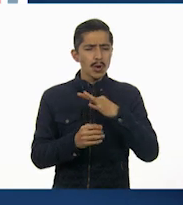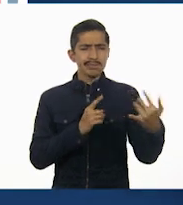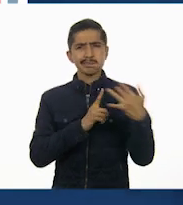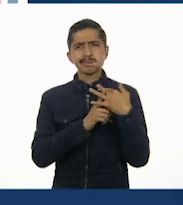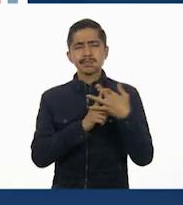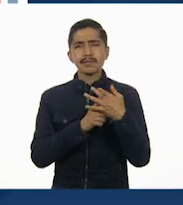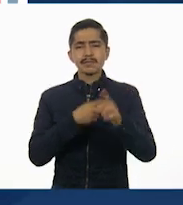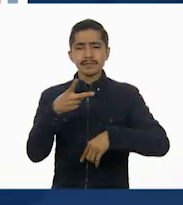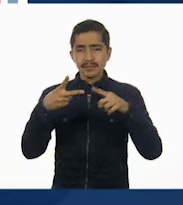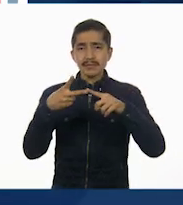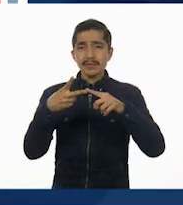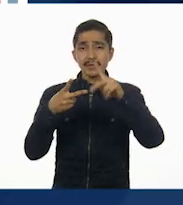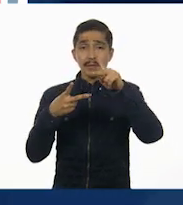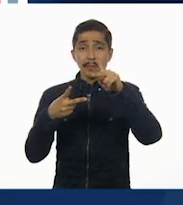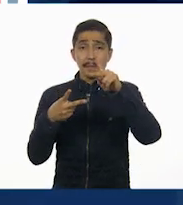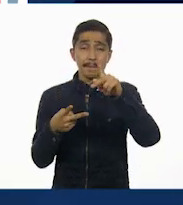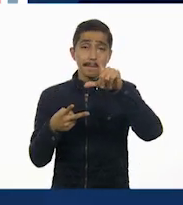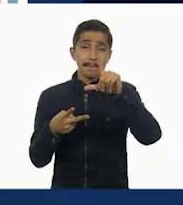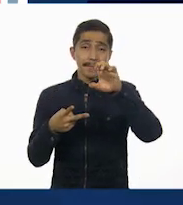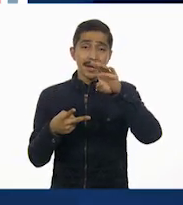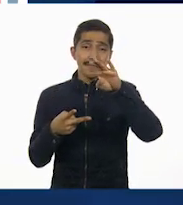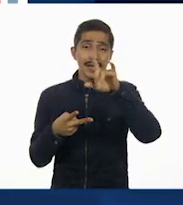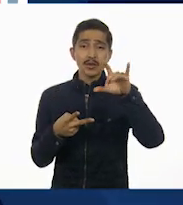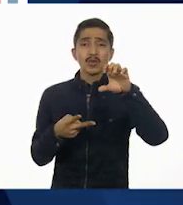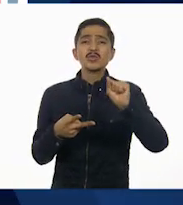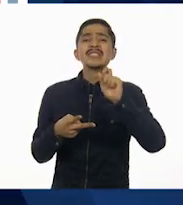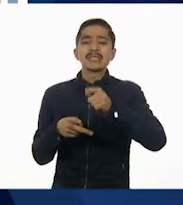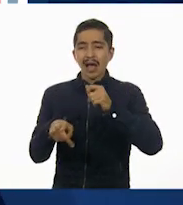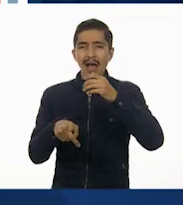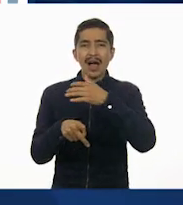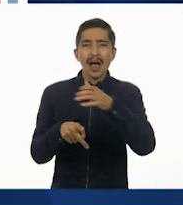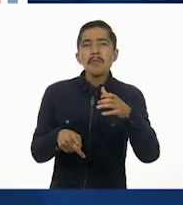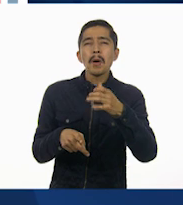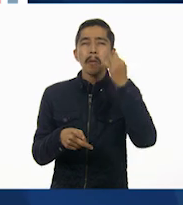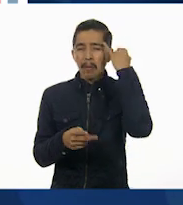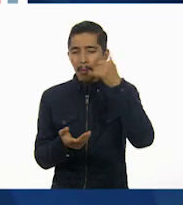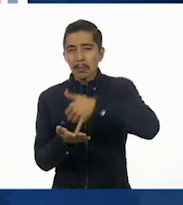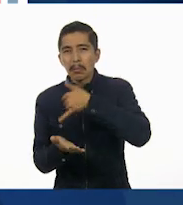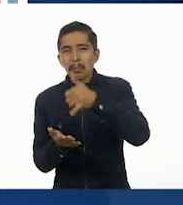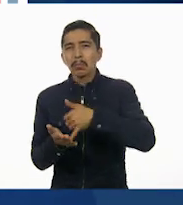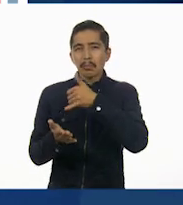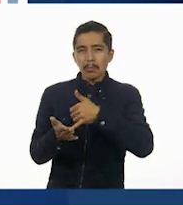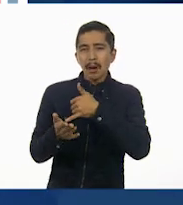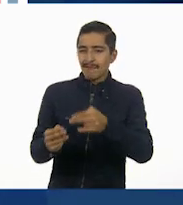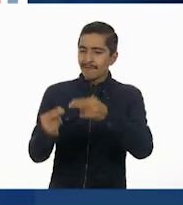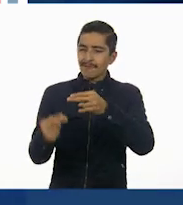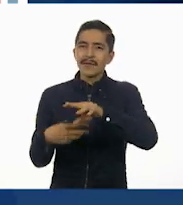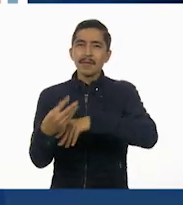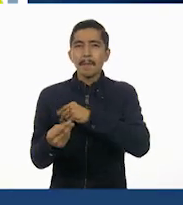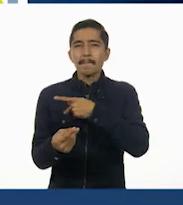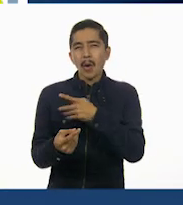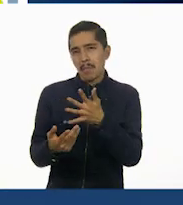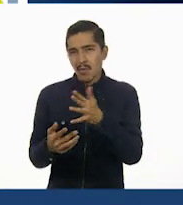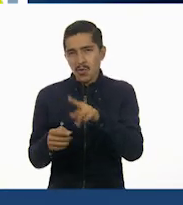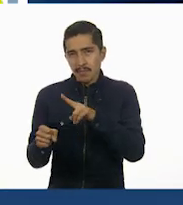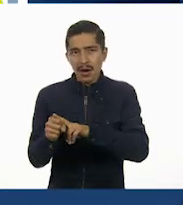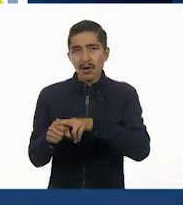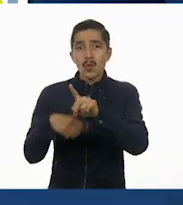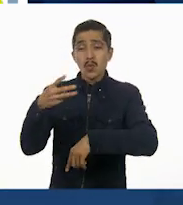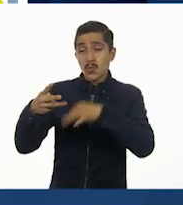Los plebeyos, que constituían la clase dedicada a la agricultura y al comercio y que solía tener recursos escasos. Y finalmente